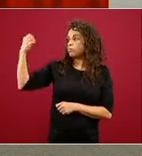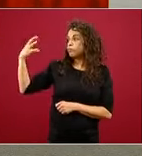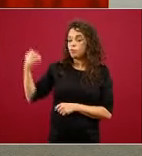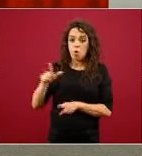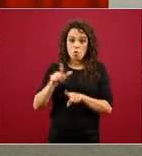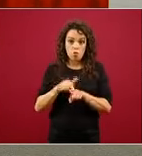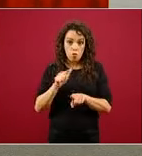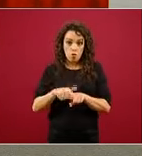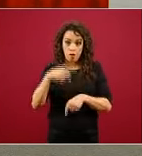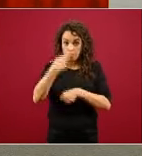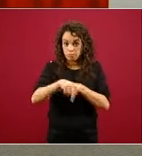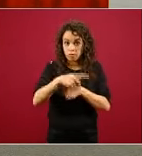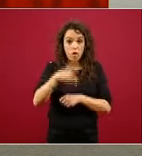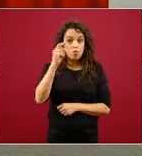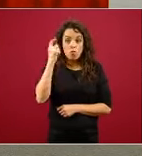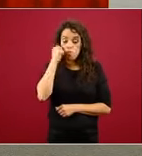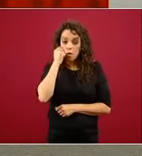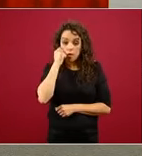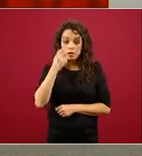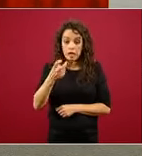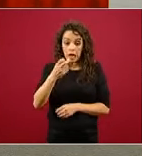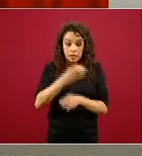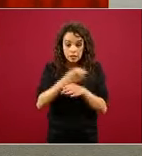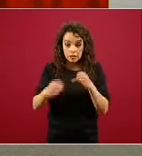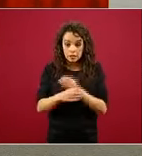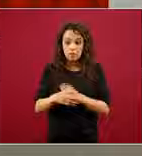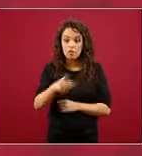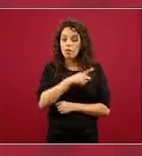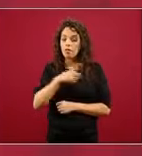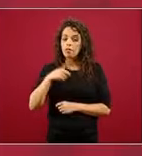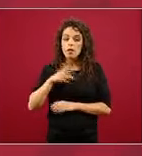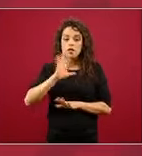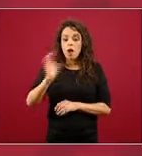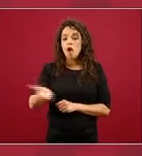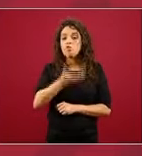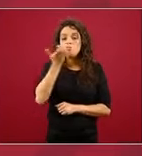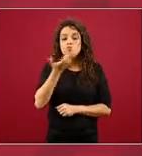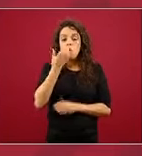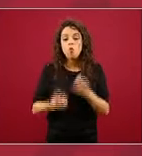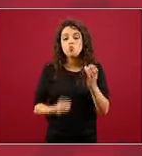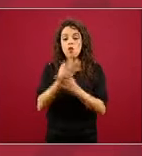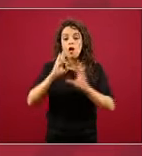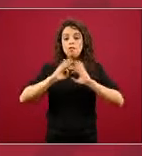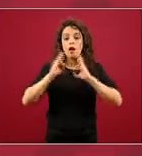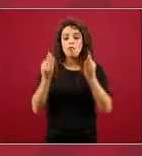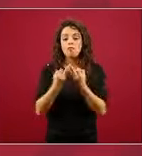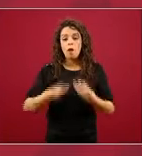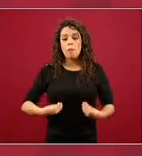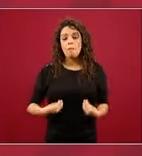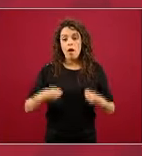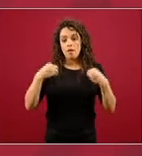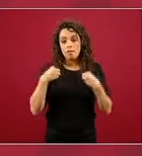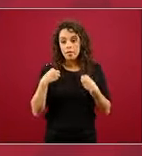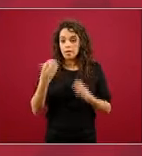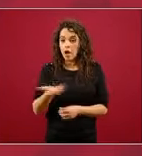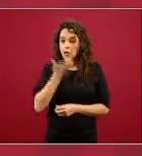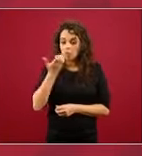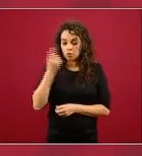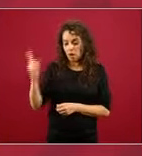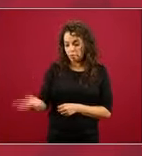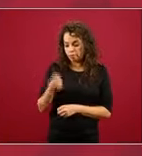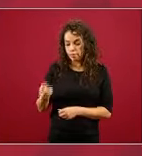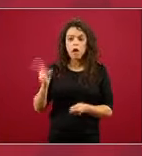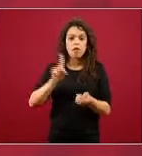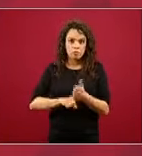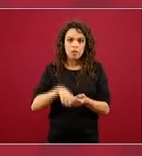tipo de actividades se deben de convertir en un nuevo estilo de vida, en un nuevo hábito saludable,